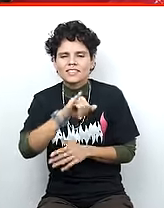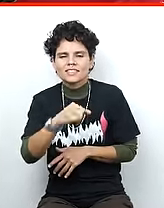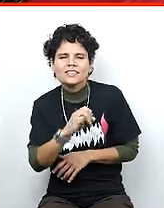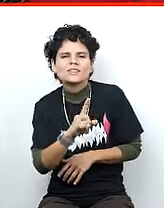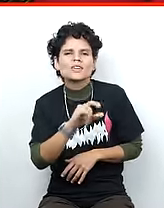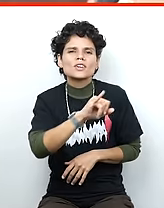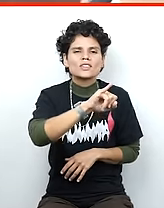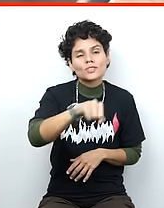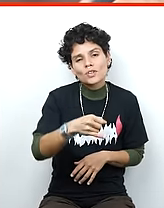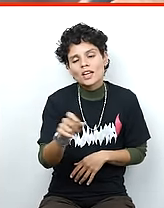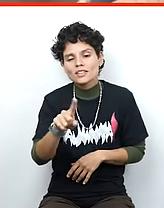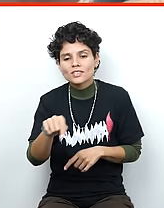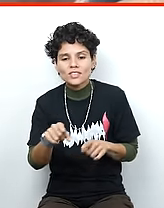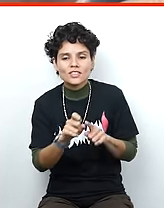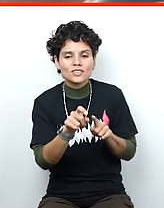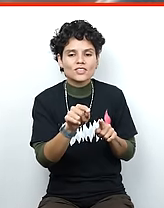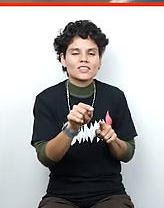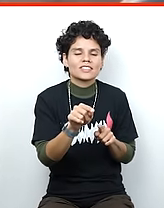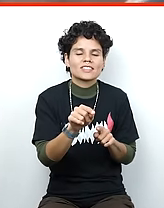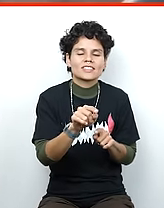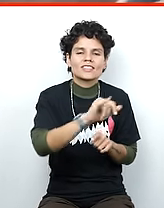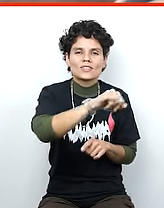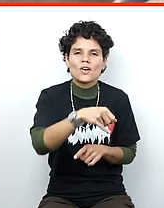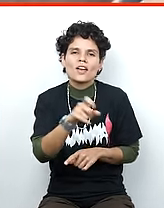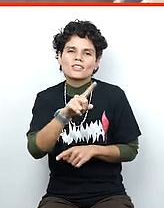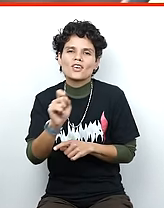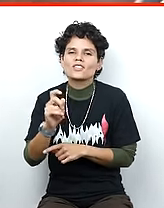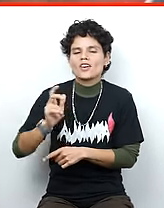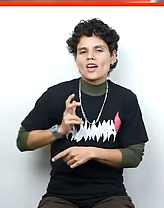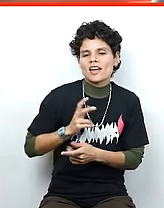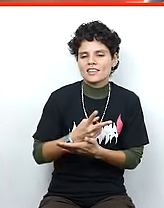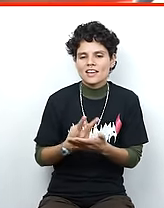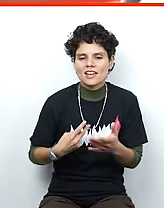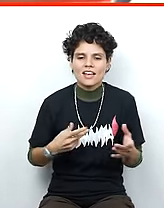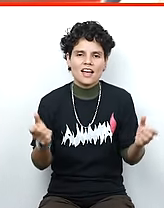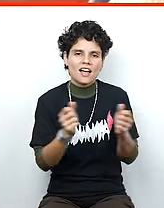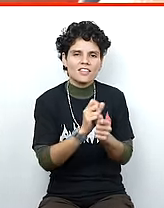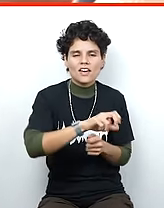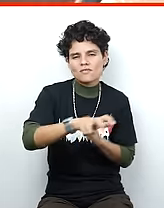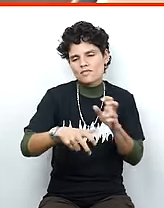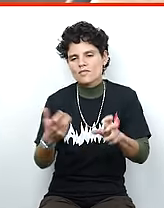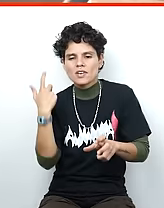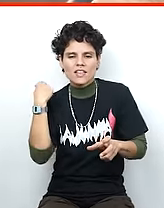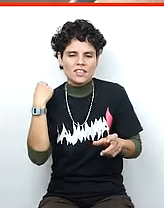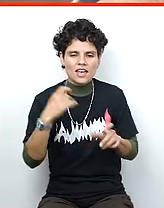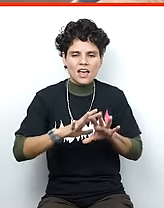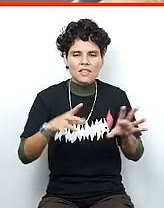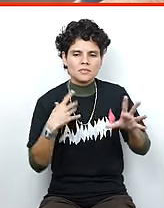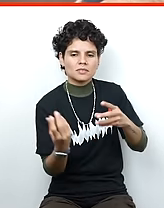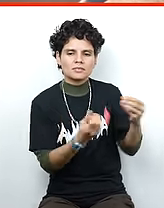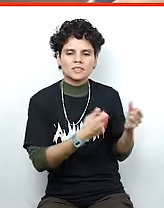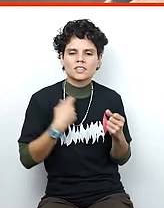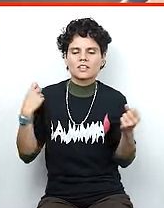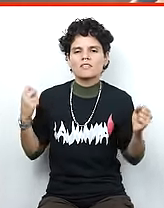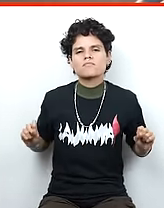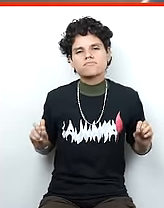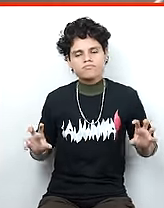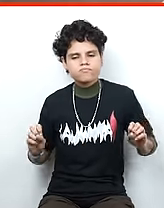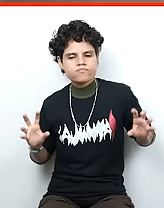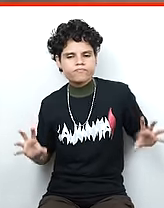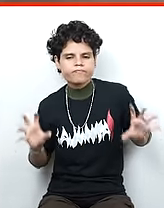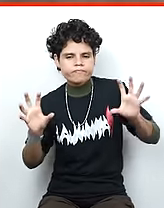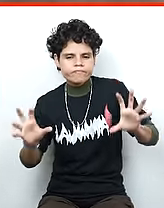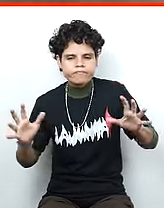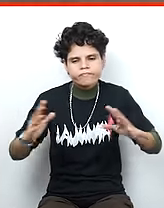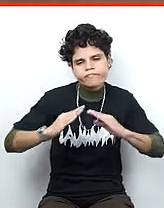Sosa con el arte elegante, ya no estamos robando, ya no somos los de antes. Ahora por mi cuello tengo oro y diamante, puse a sonar mi voz en las a los parlantes,